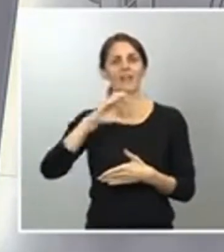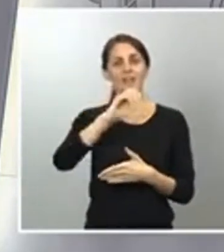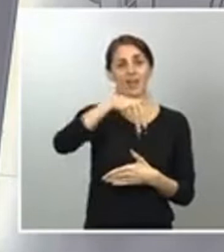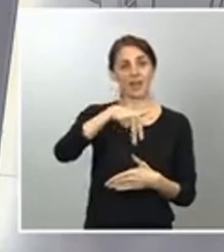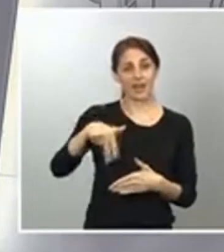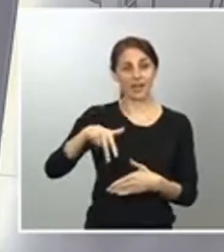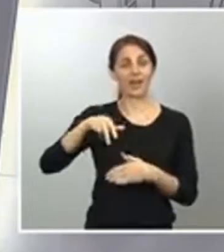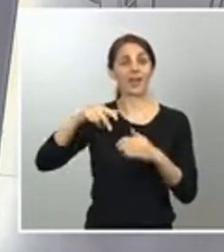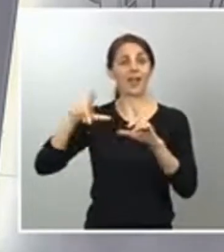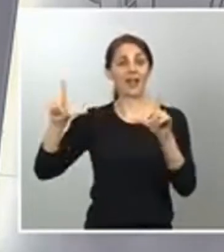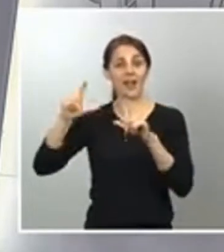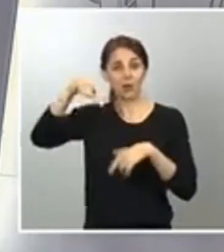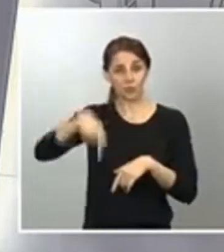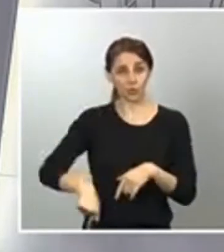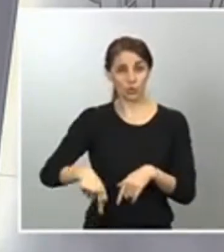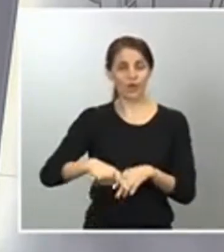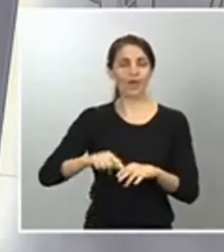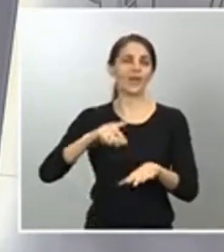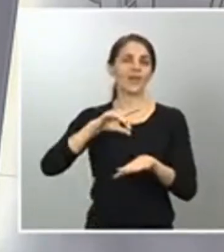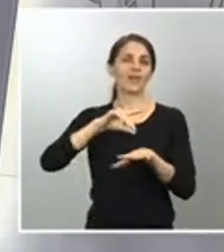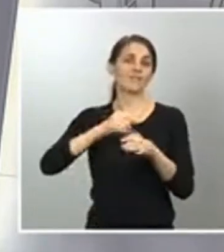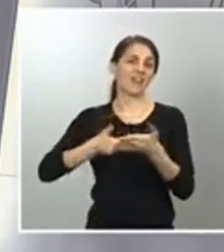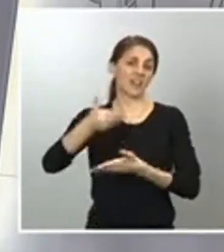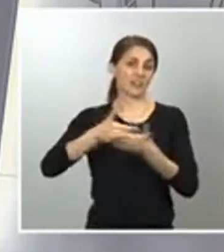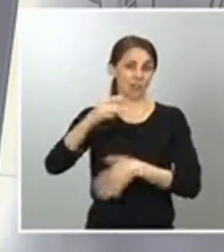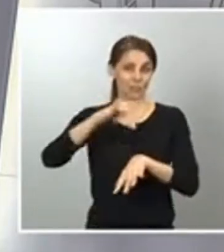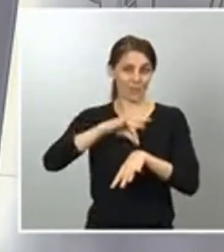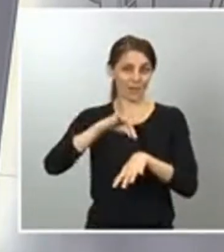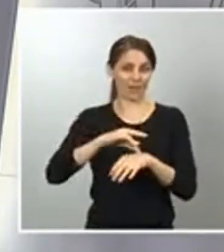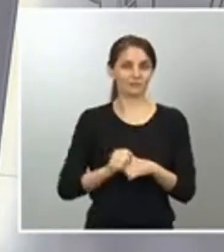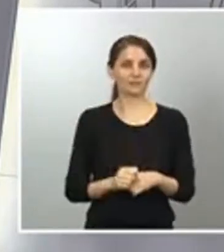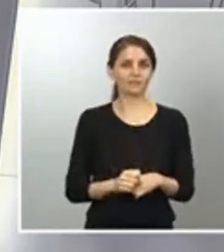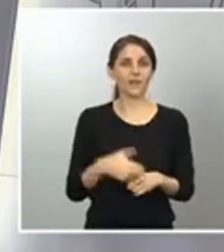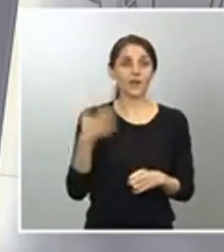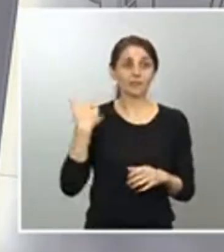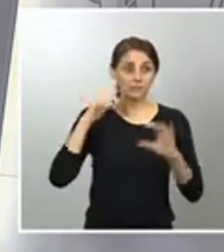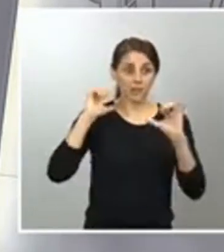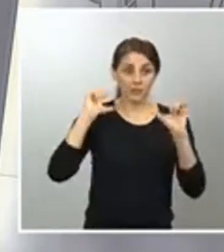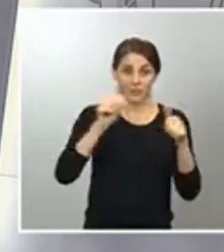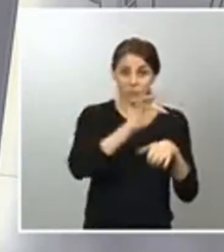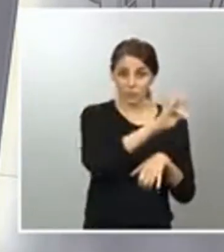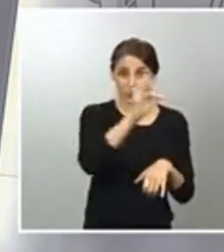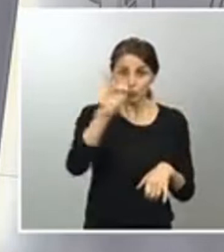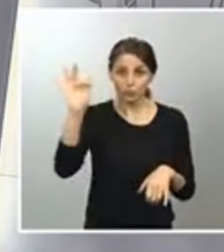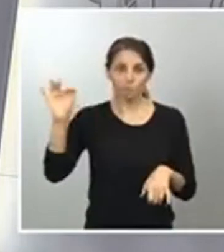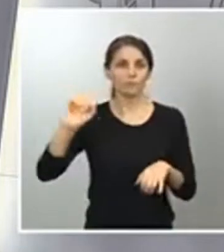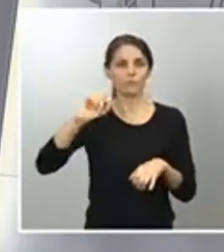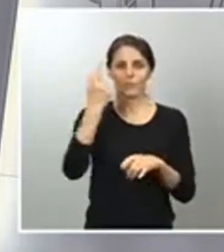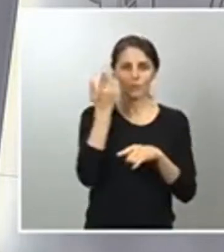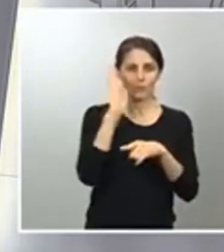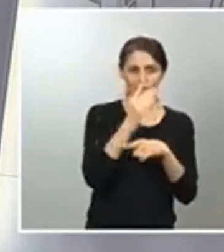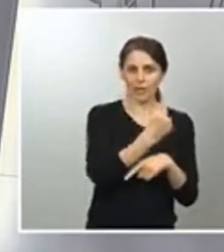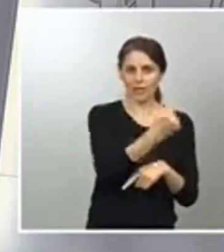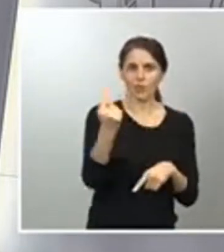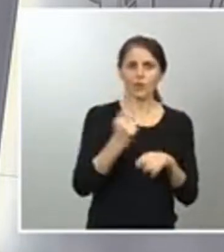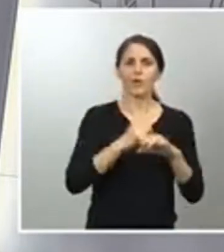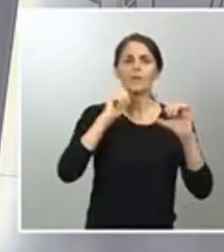Médica. Comenzamos con los micrófonos arriba, compañeros, por favor, y pidiéndoos que os identifiquéis por El Mundo. Adelante.